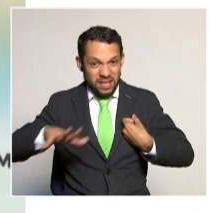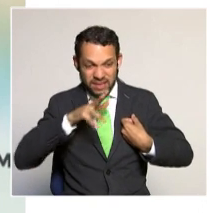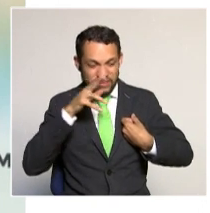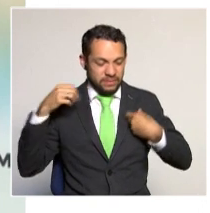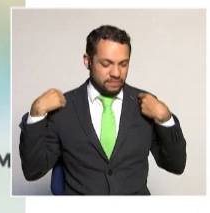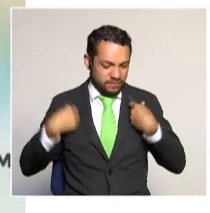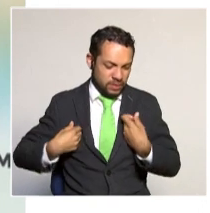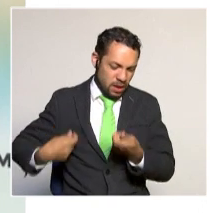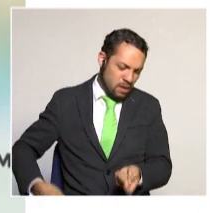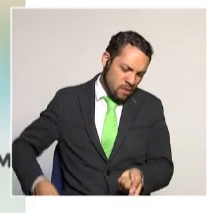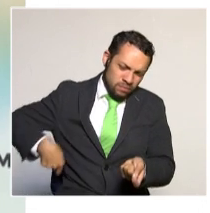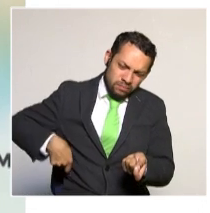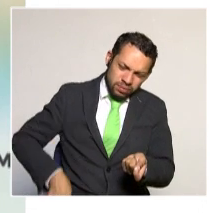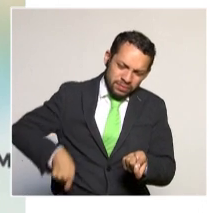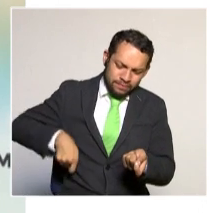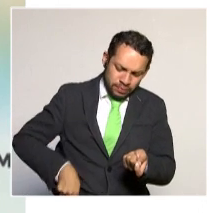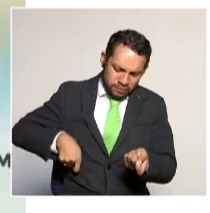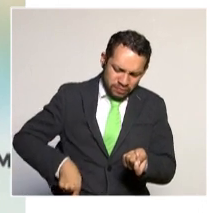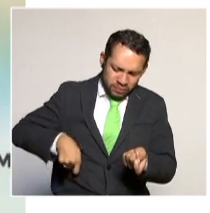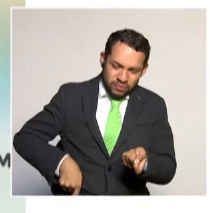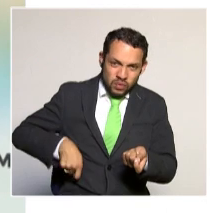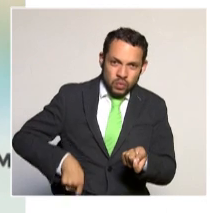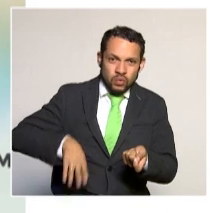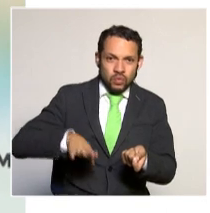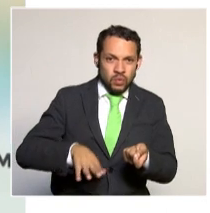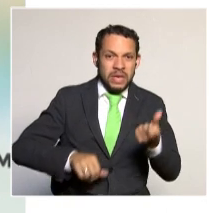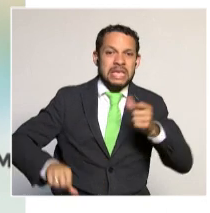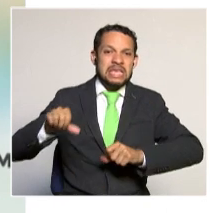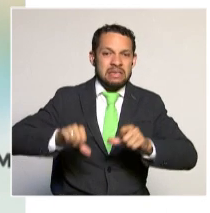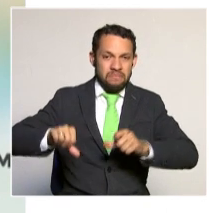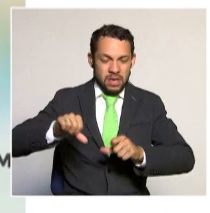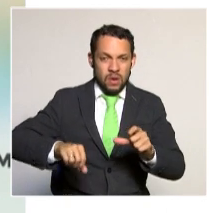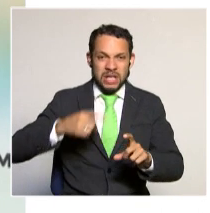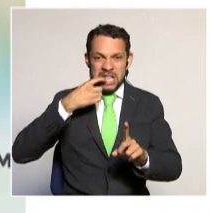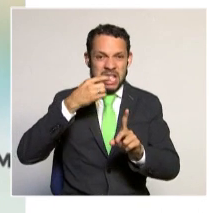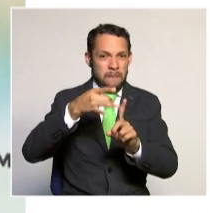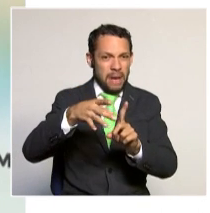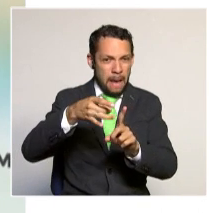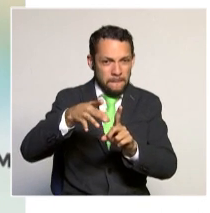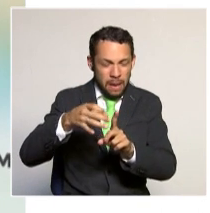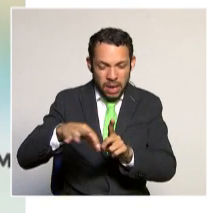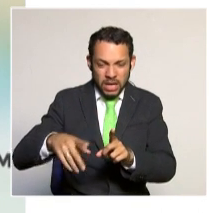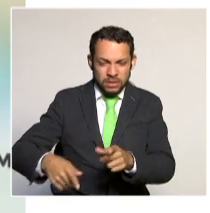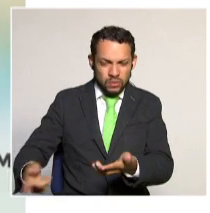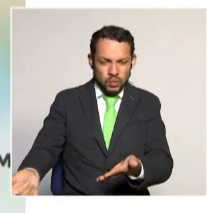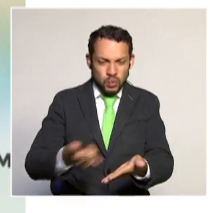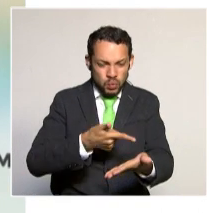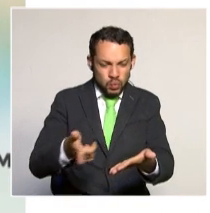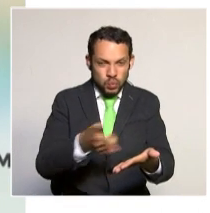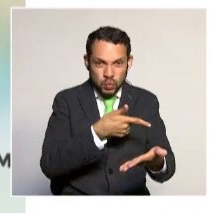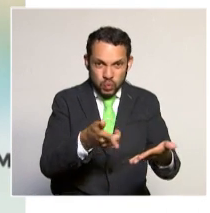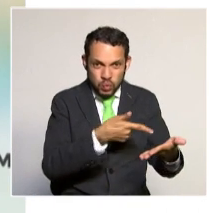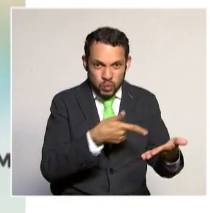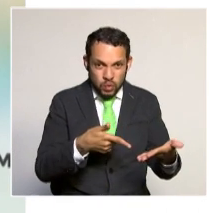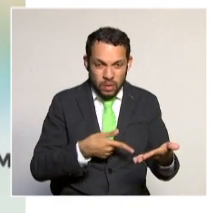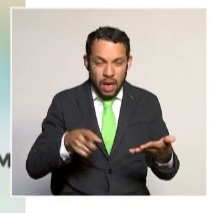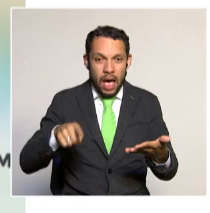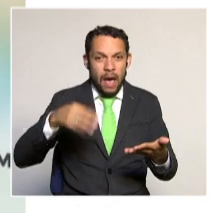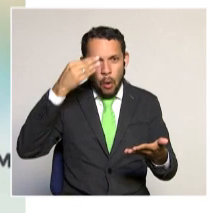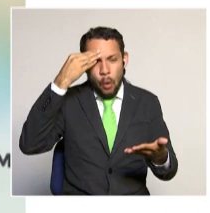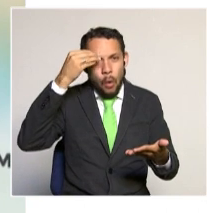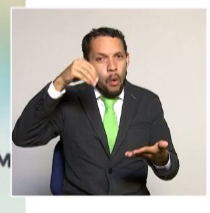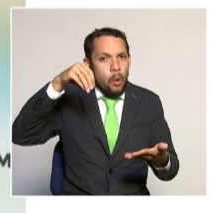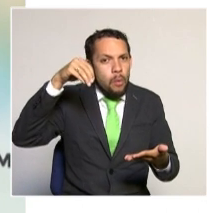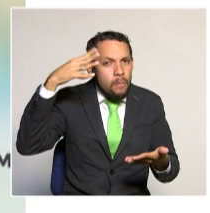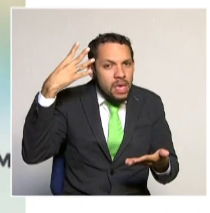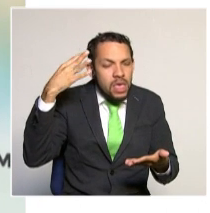fábricas, que trabajan con soldadura, que están expuestos a ciertos químicos y consultan por pérdida de la